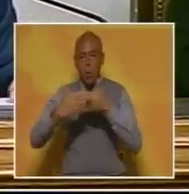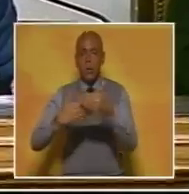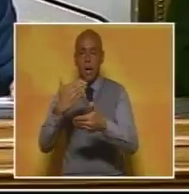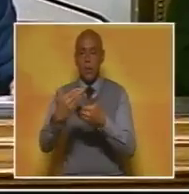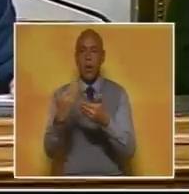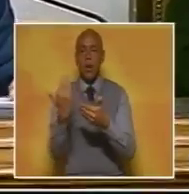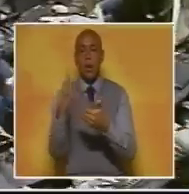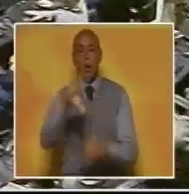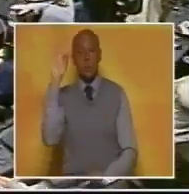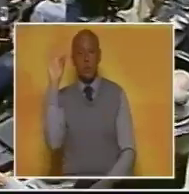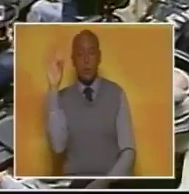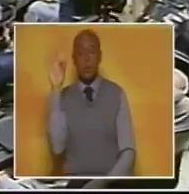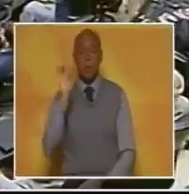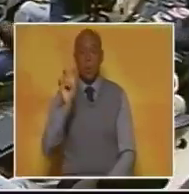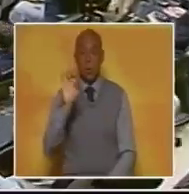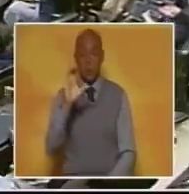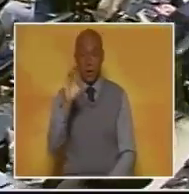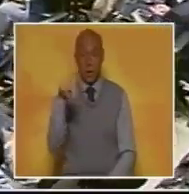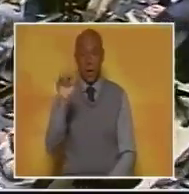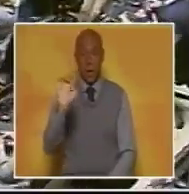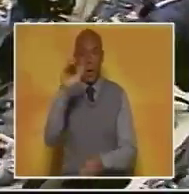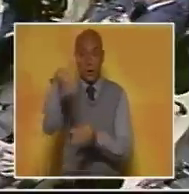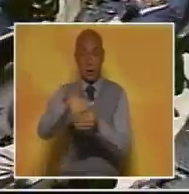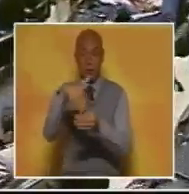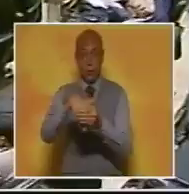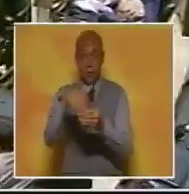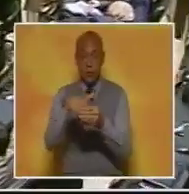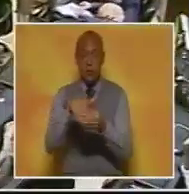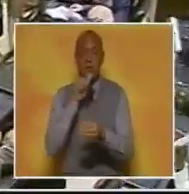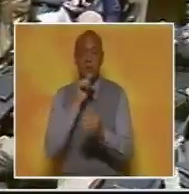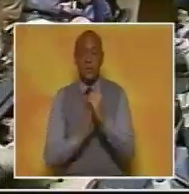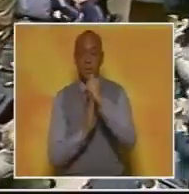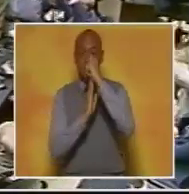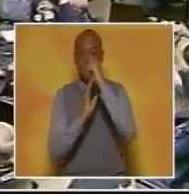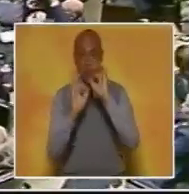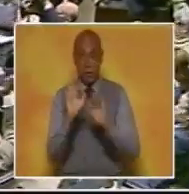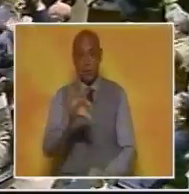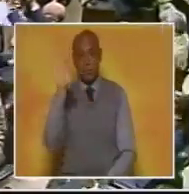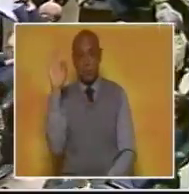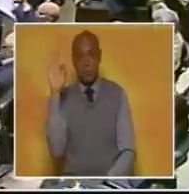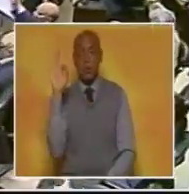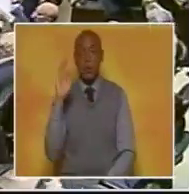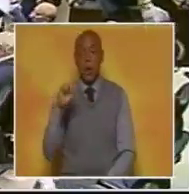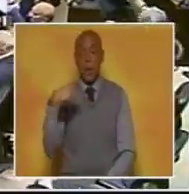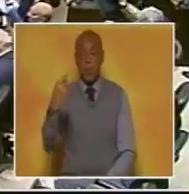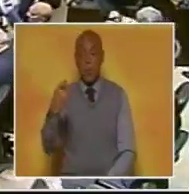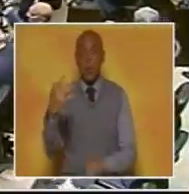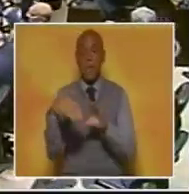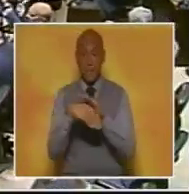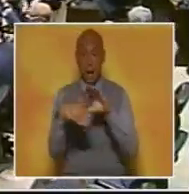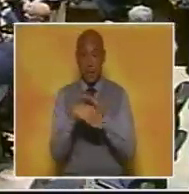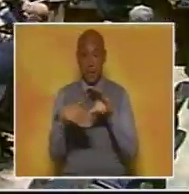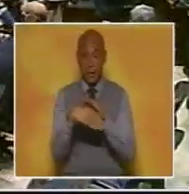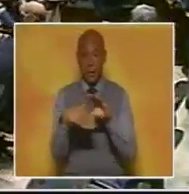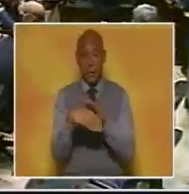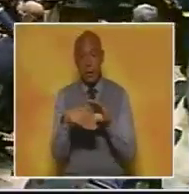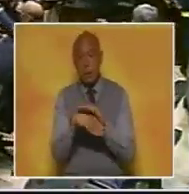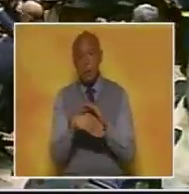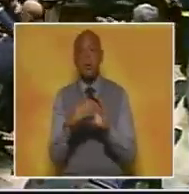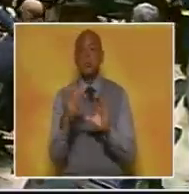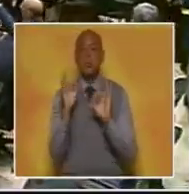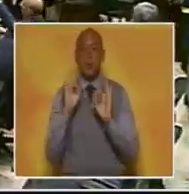la conformación de un nuevo Consejo Nacional Electoral. Para el próximo martes quedó